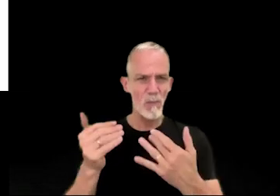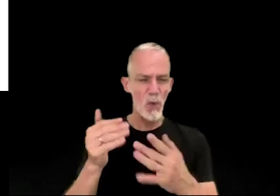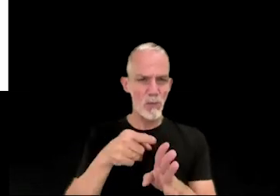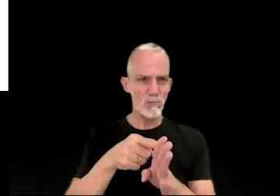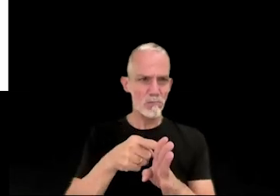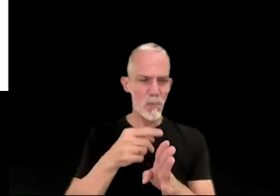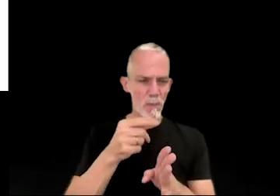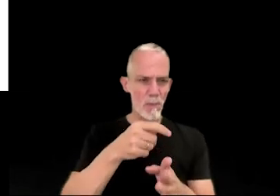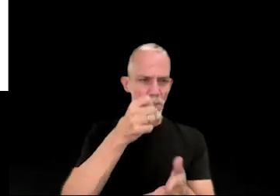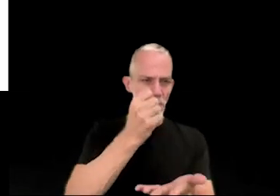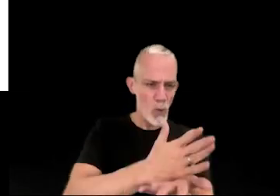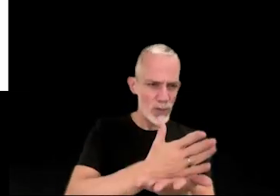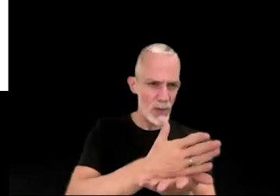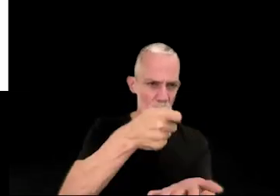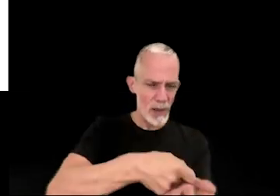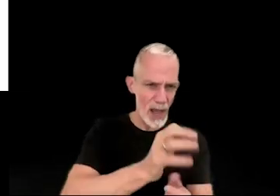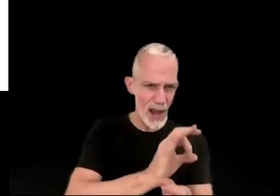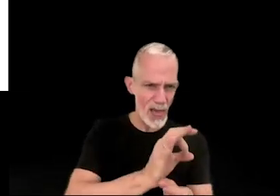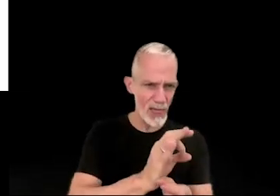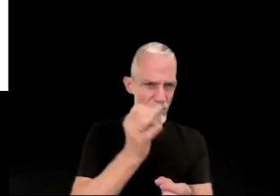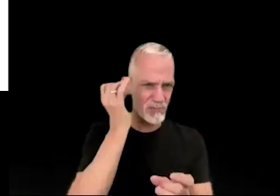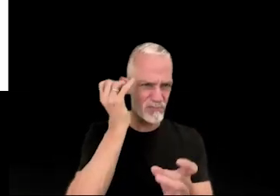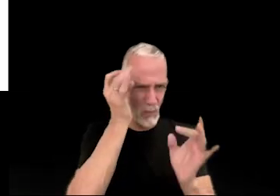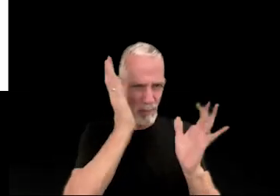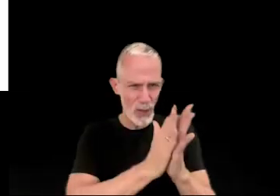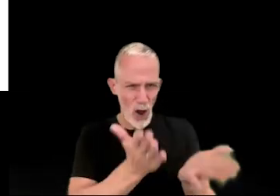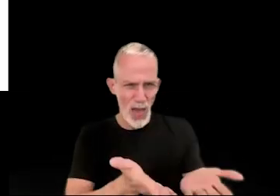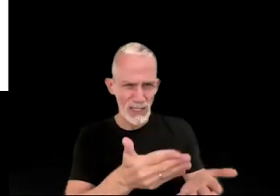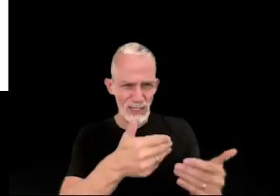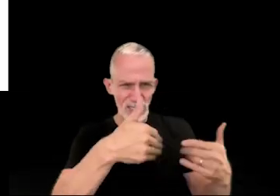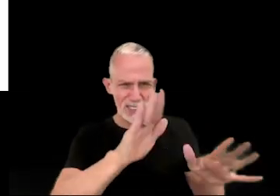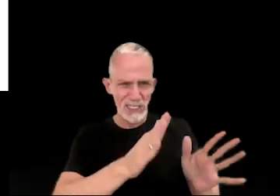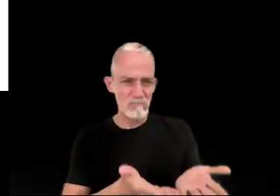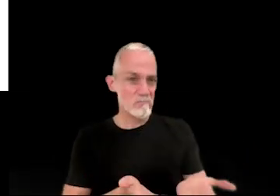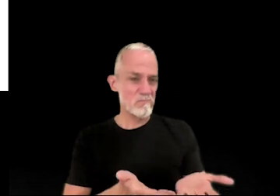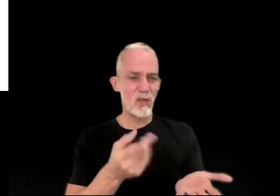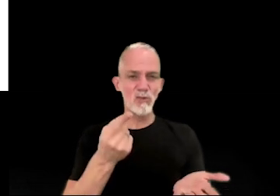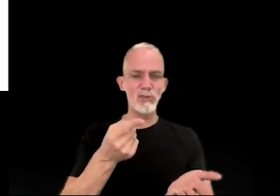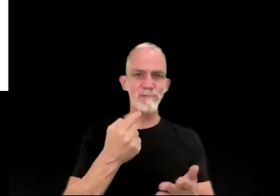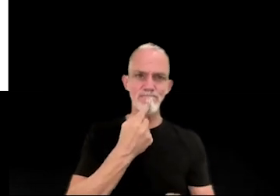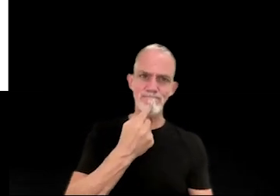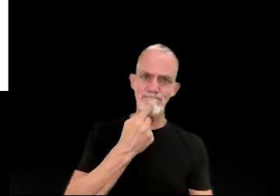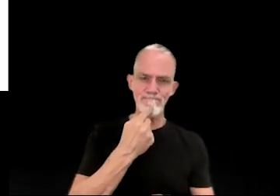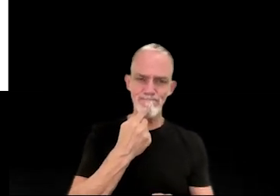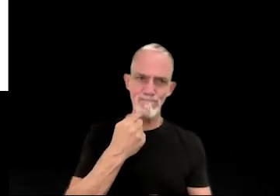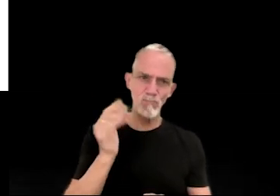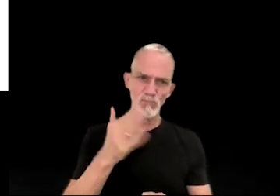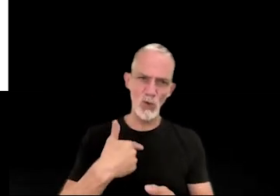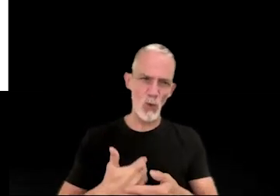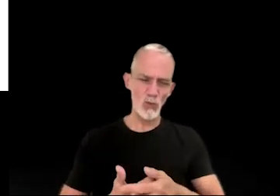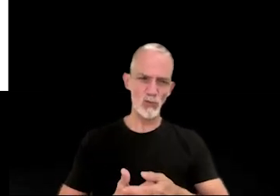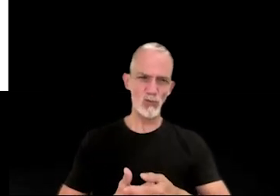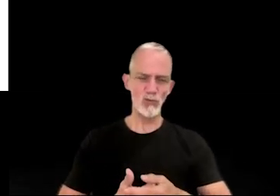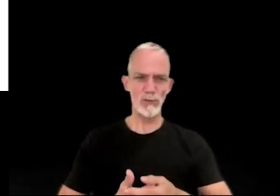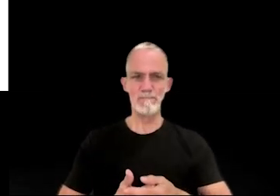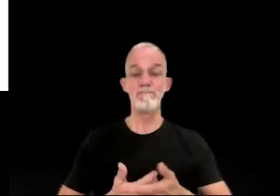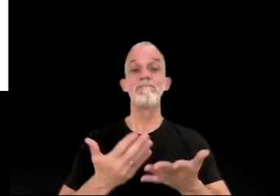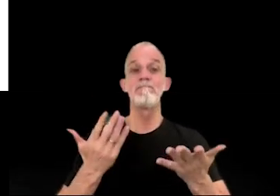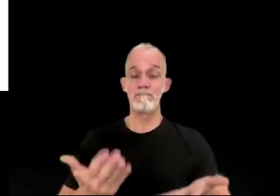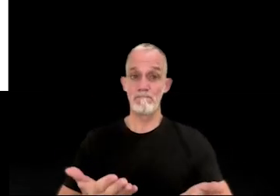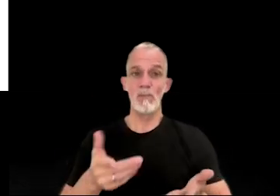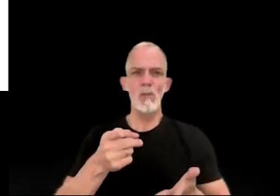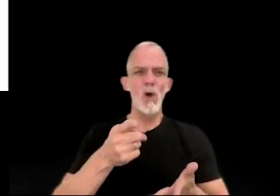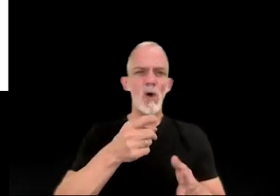condonadas. Entonces, ahí tenemos una duda general. bueno, pero ¿y la